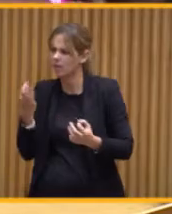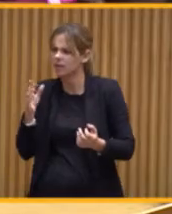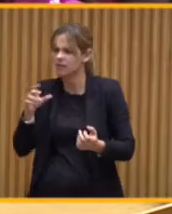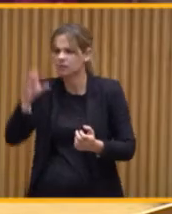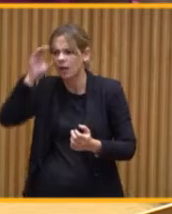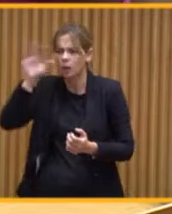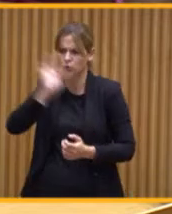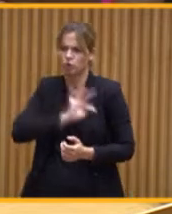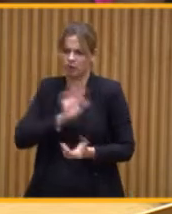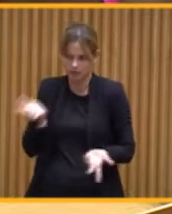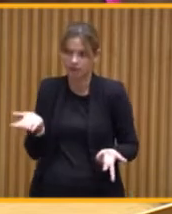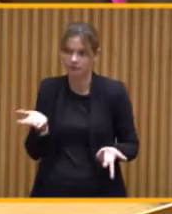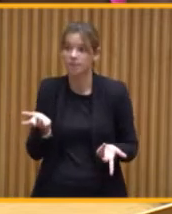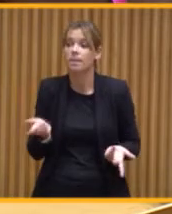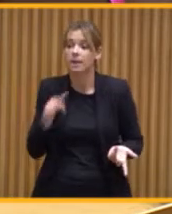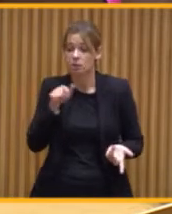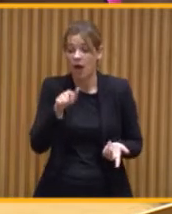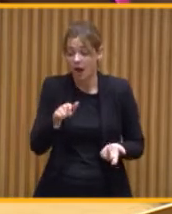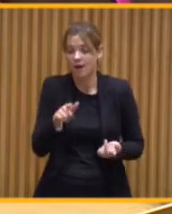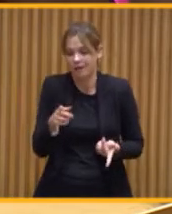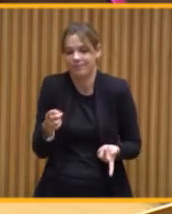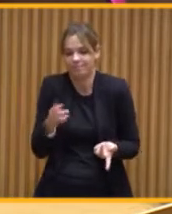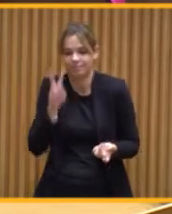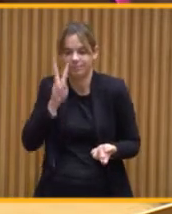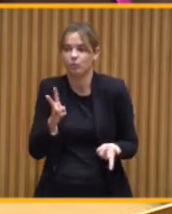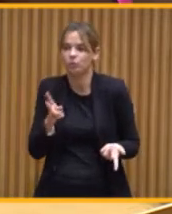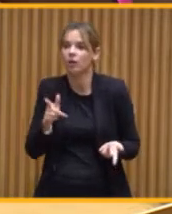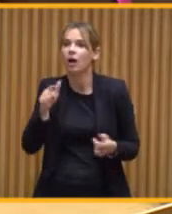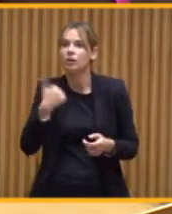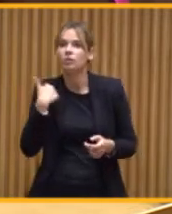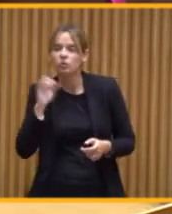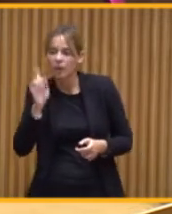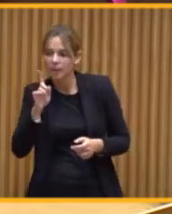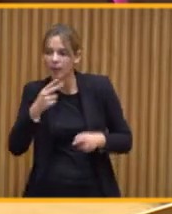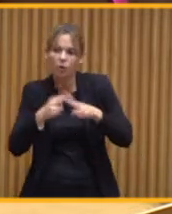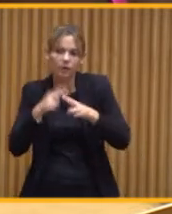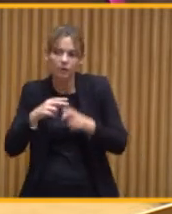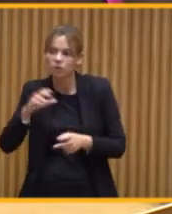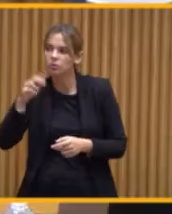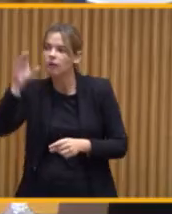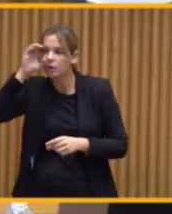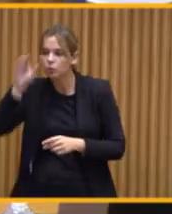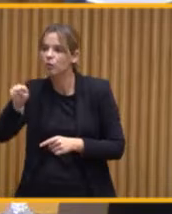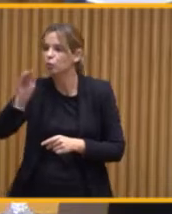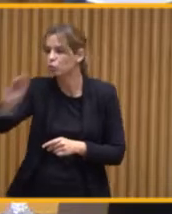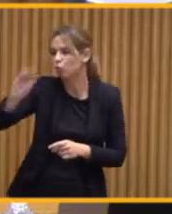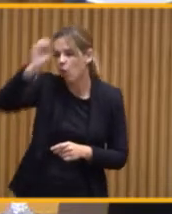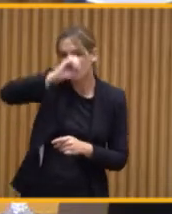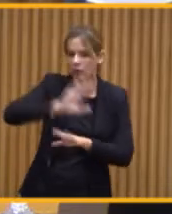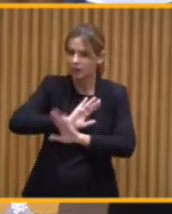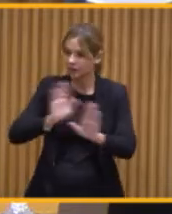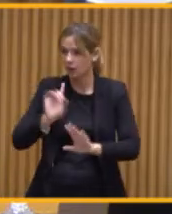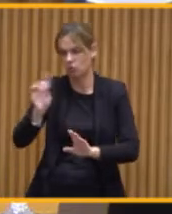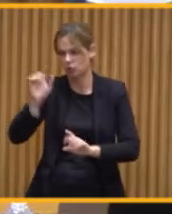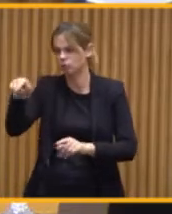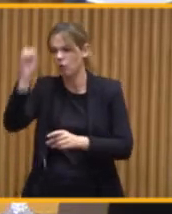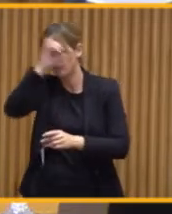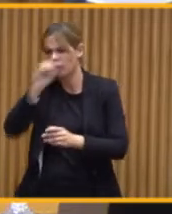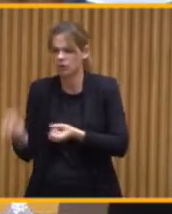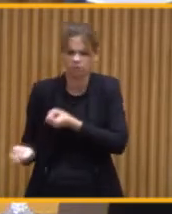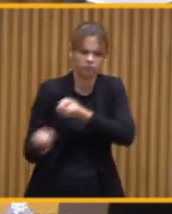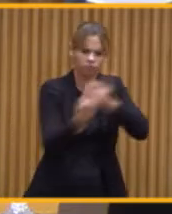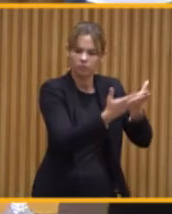y ahí es donde está el quid de la cuestión no dejéis solo que os escuchen sino que vuestras opiniones tienen que ser trasladadas a iniciativas parlamentarias